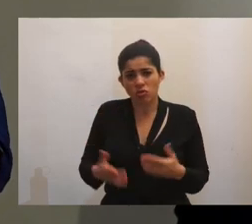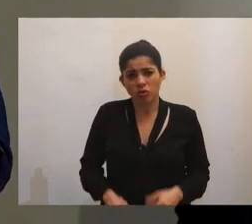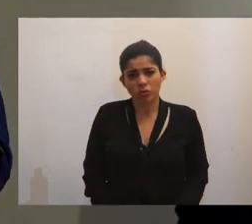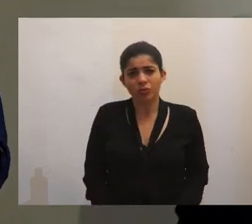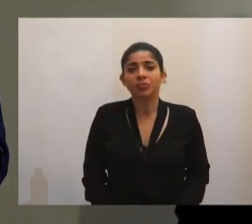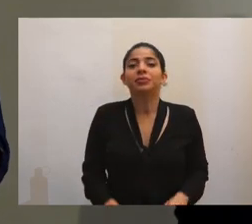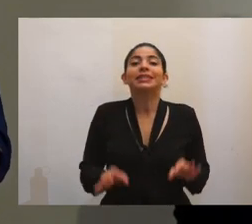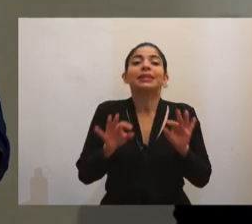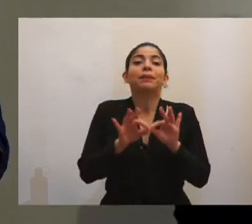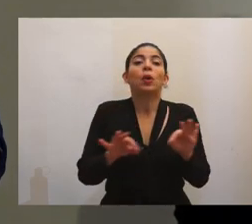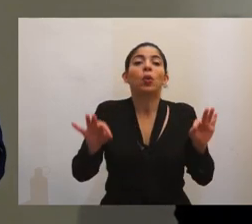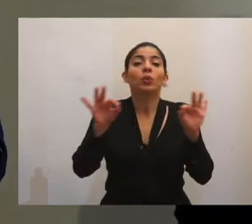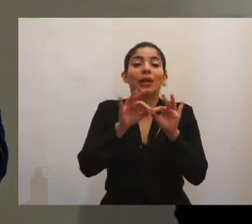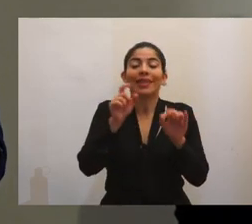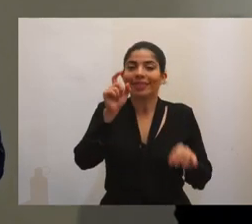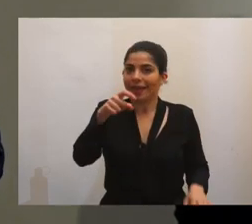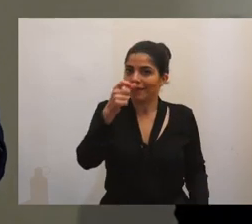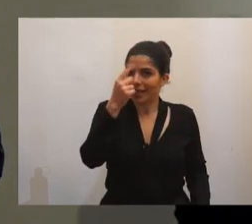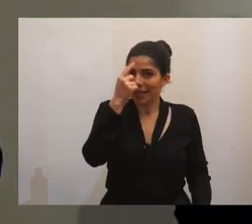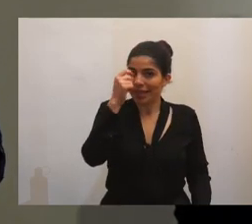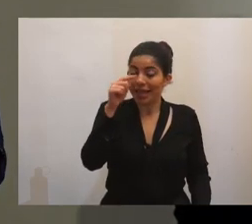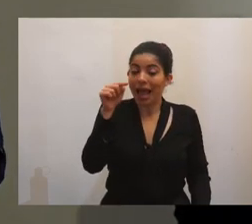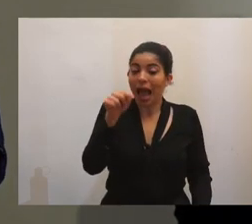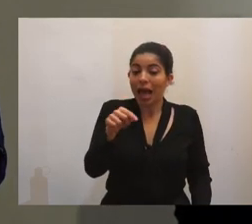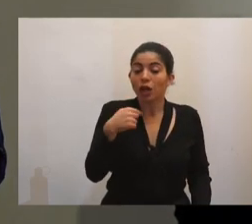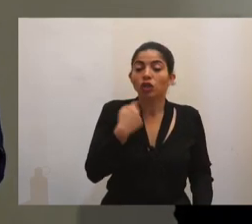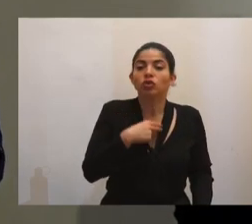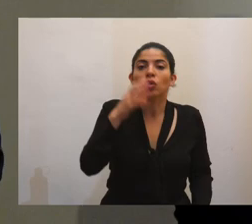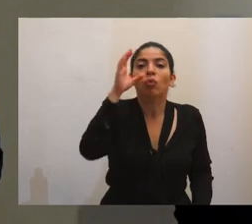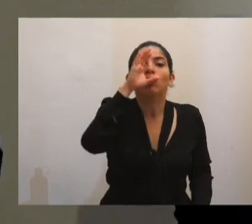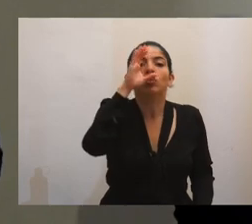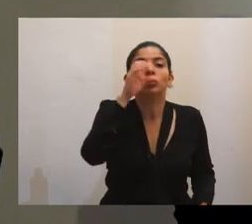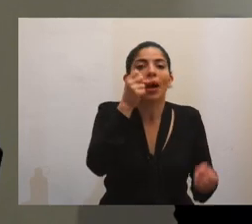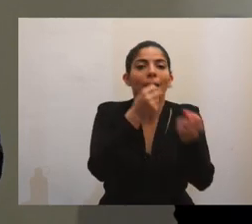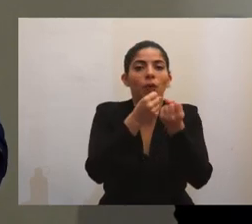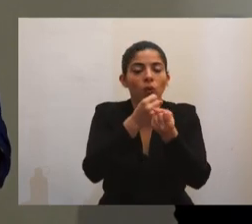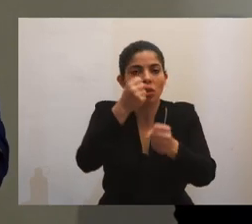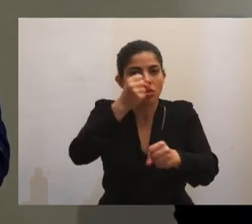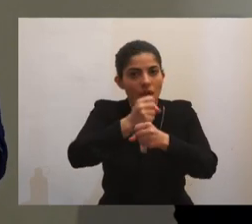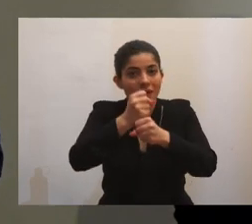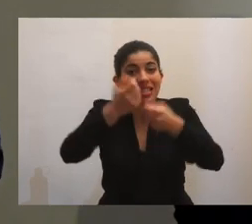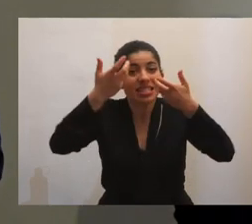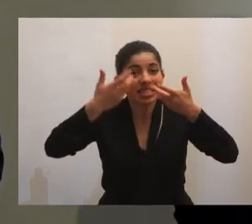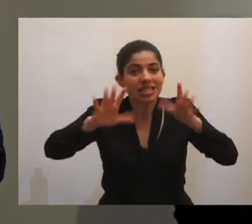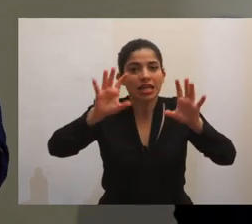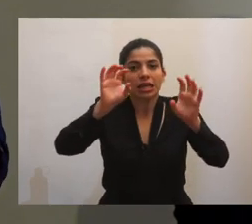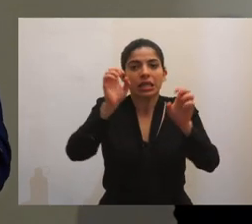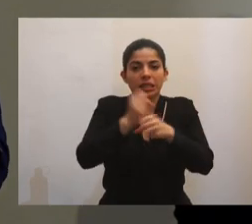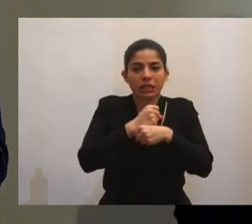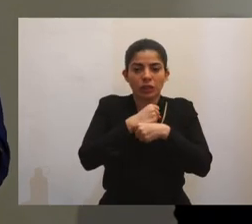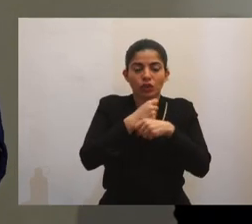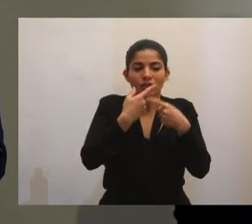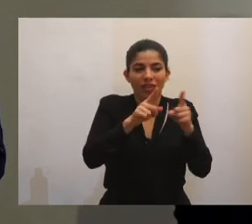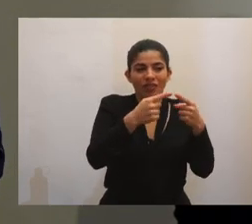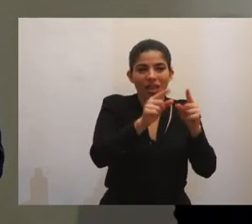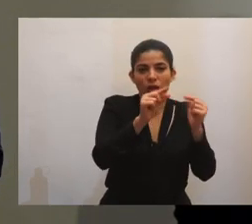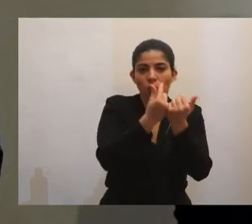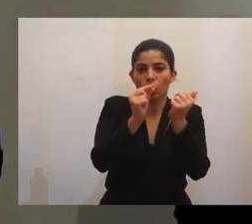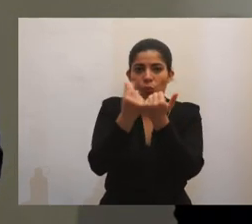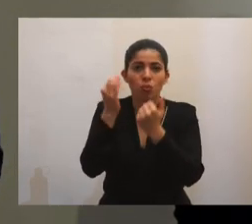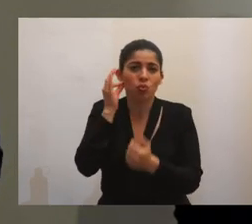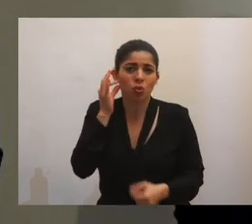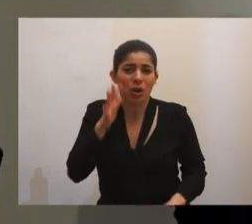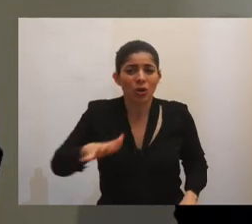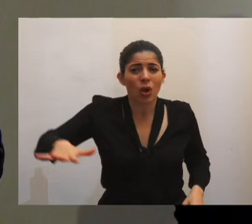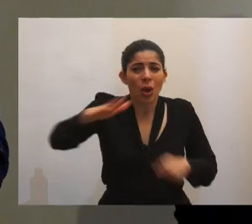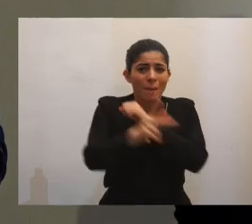Es muy importante entender que aquí estamos para respaldar la labor que han venido haciendo los distintos grupos de mujeres alrededor del